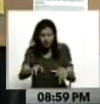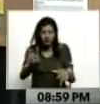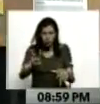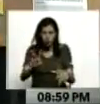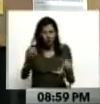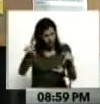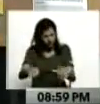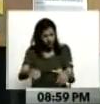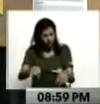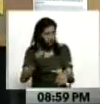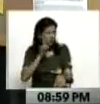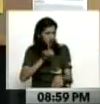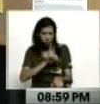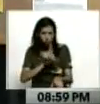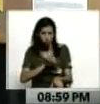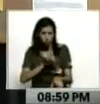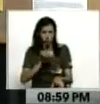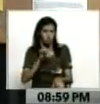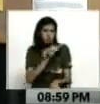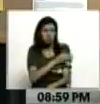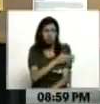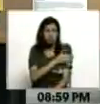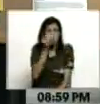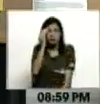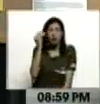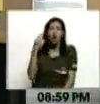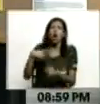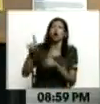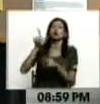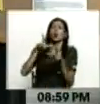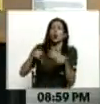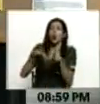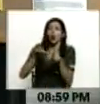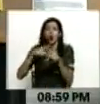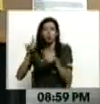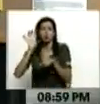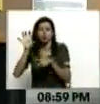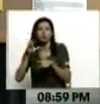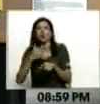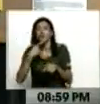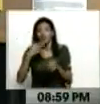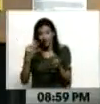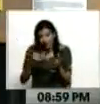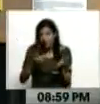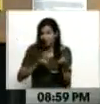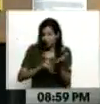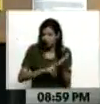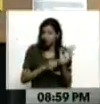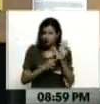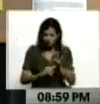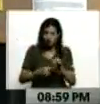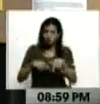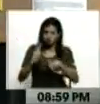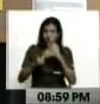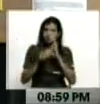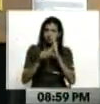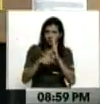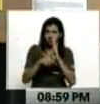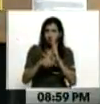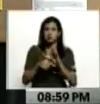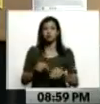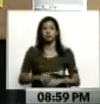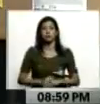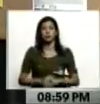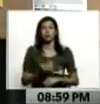digan lo que quieran nosotros no nos caemos a coba nosotros nos caemos No nos caemos a